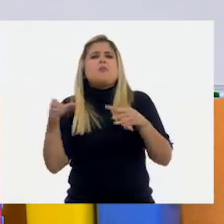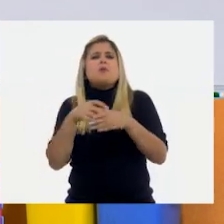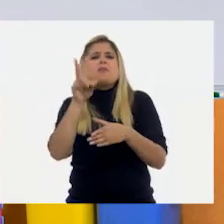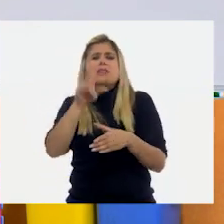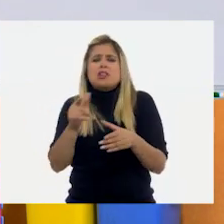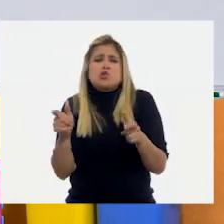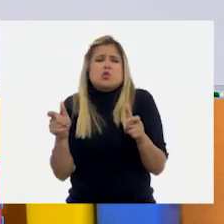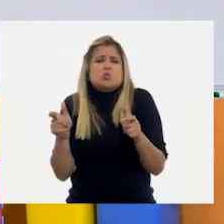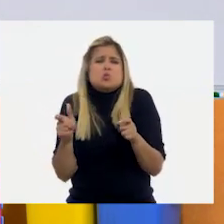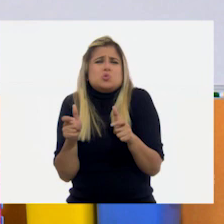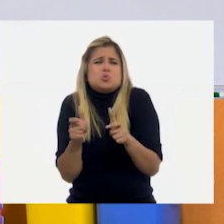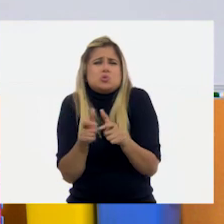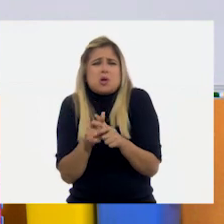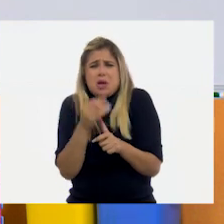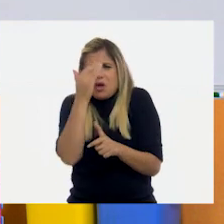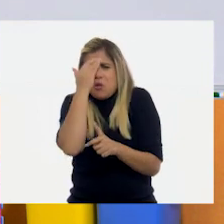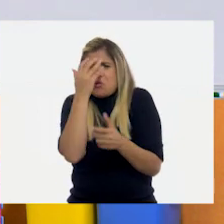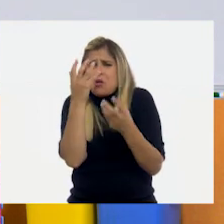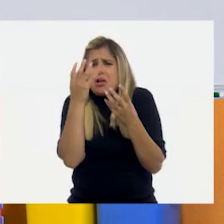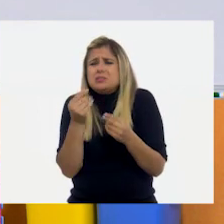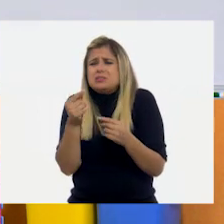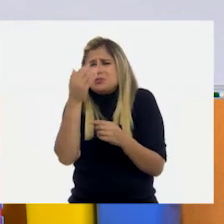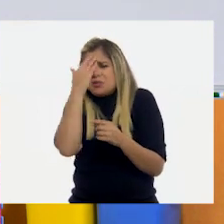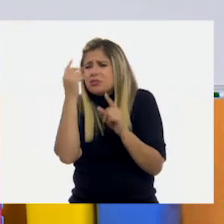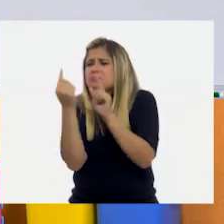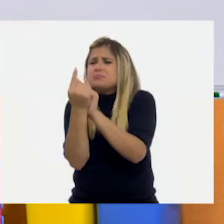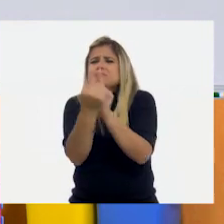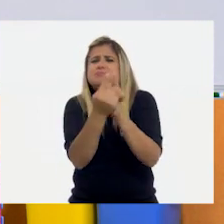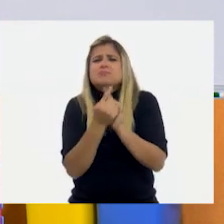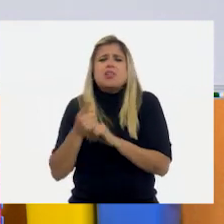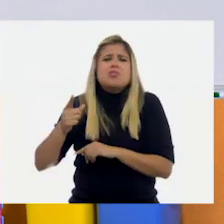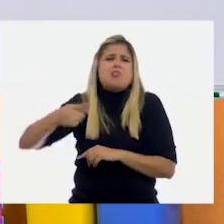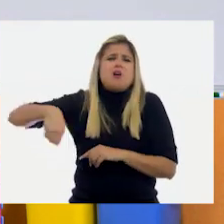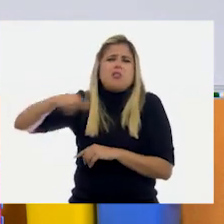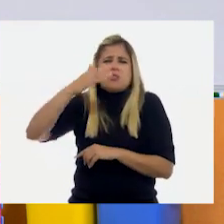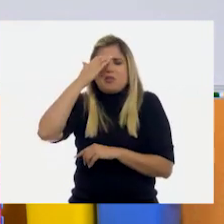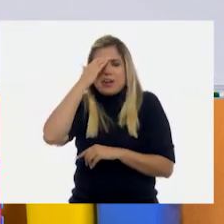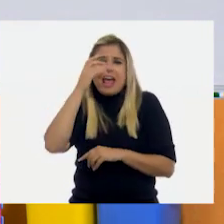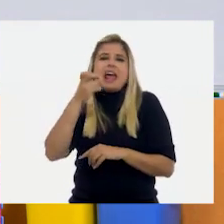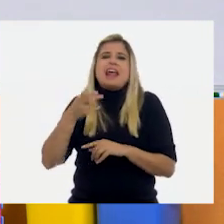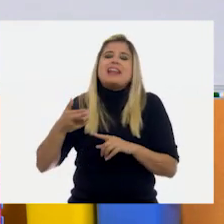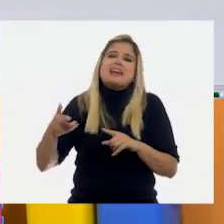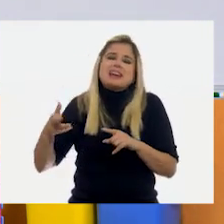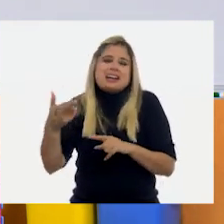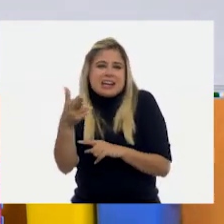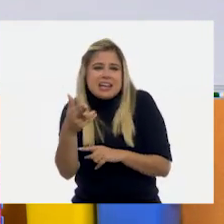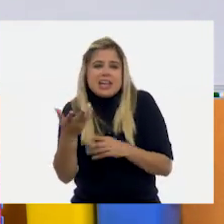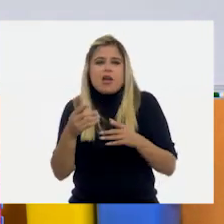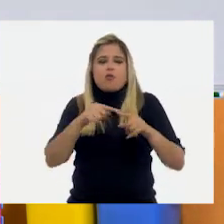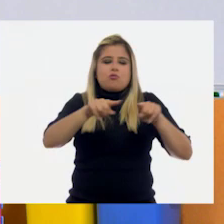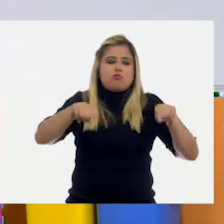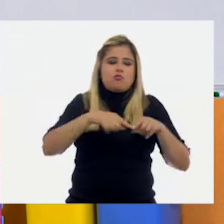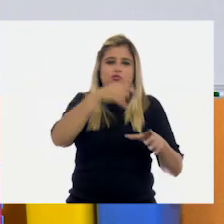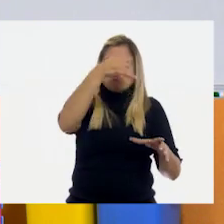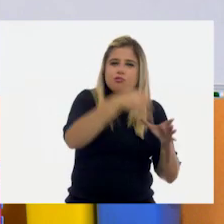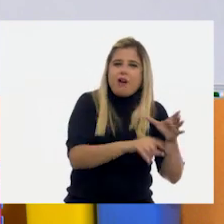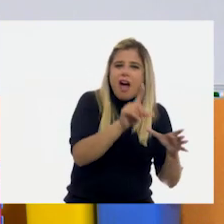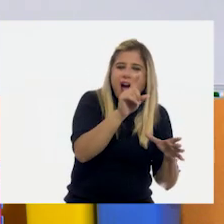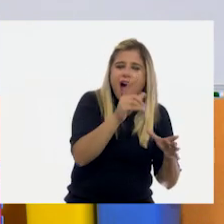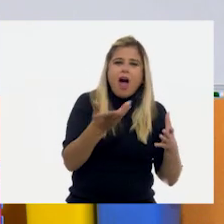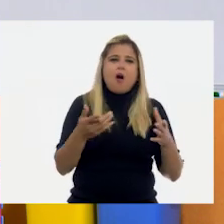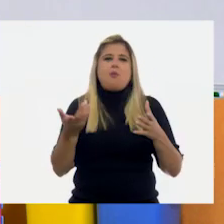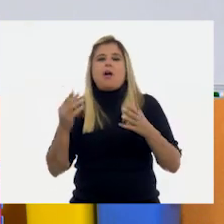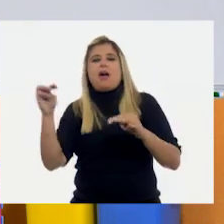y se conocen entre más. Entonces, esos son como los puntos de referencia, un río, un pozo, el